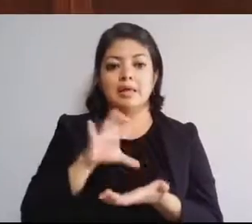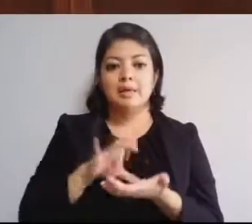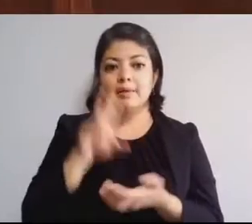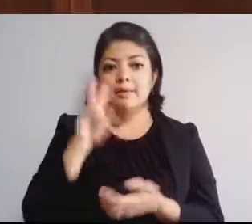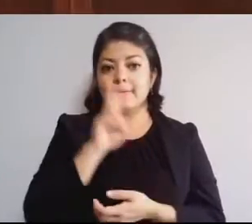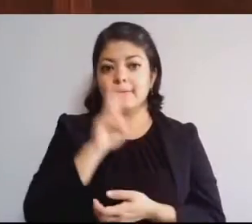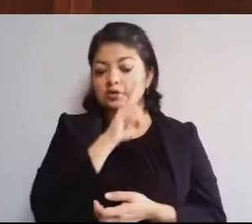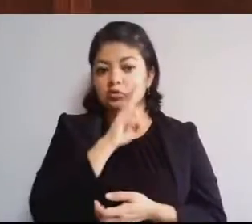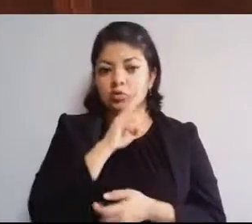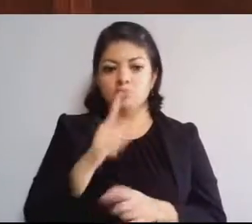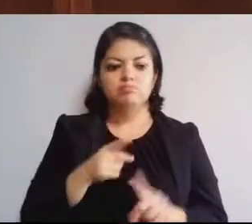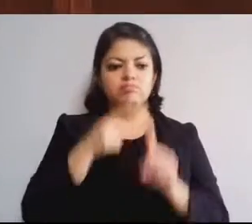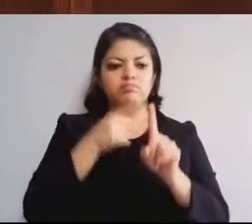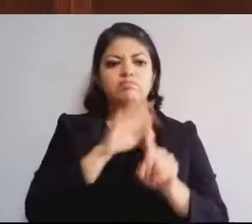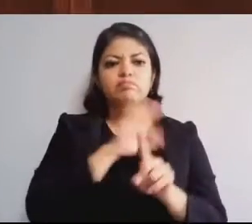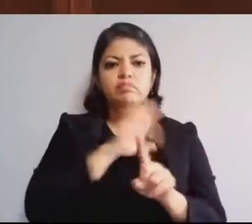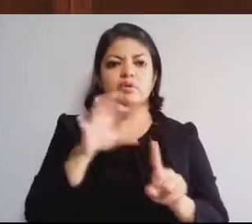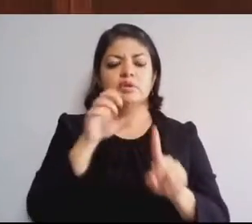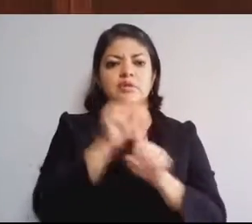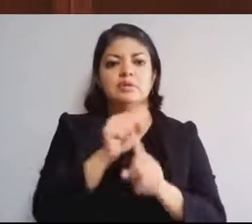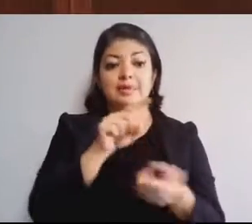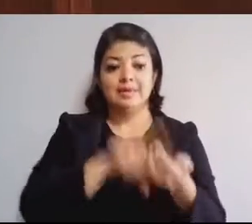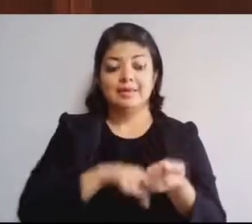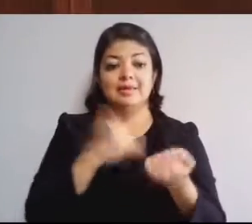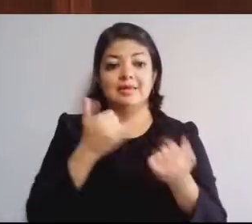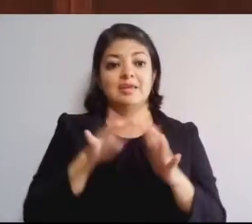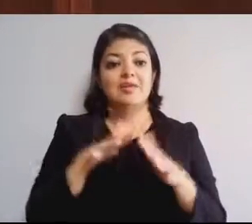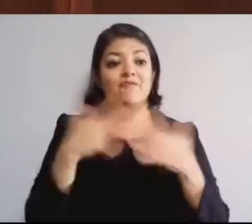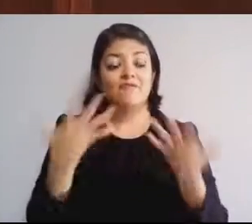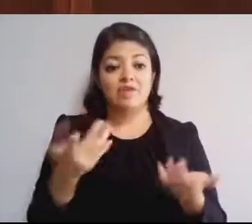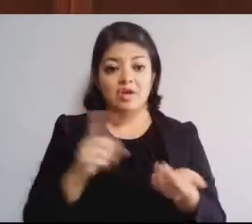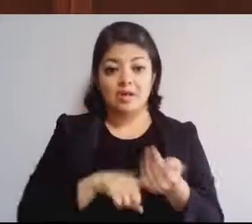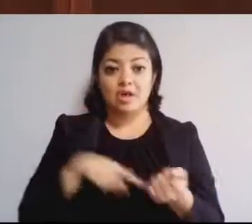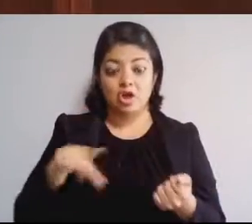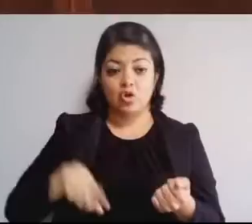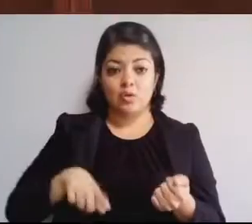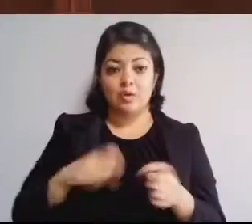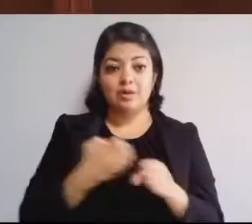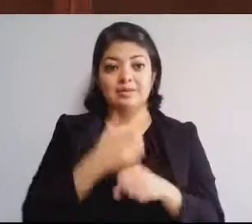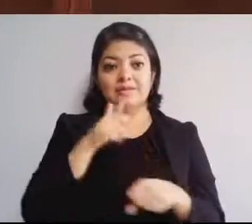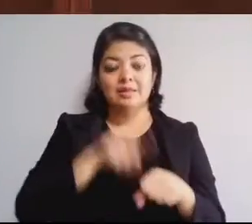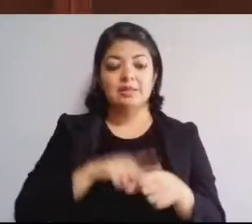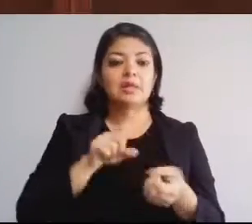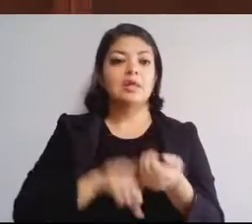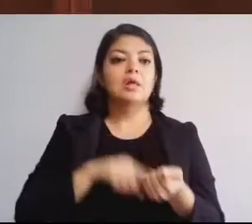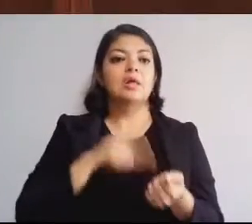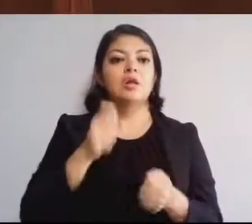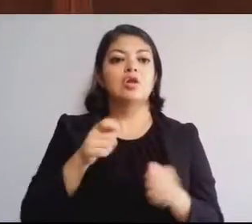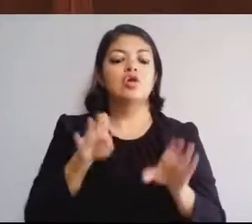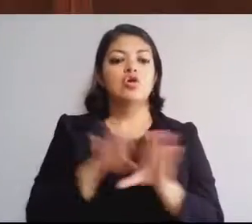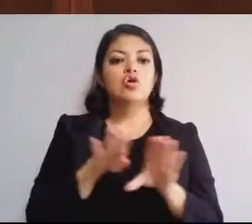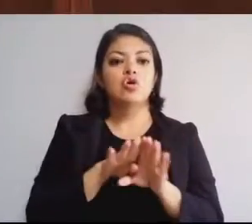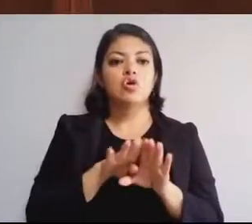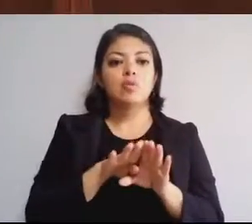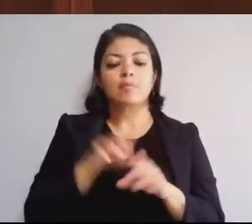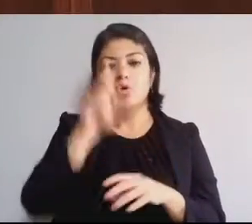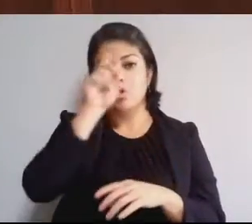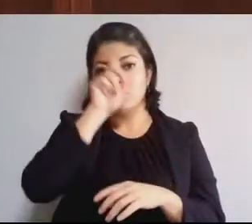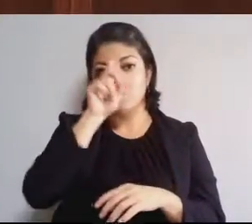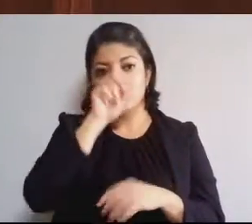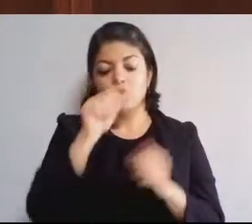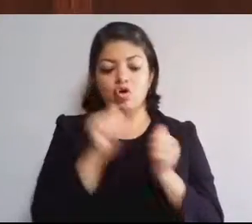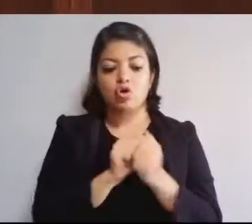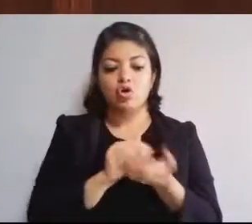el objeto de lograr que dentro y fuera de las dependencias de gobierno estatal se añada una tarjeta de orientación en lenguaje